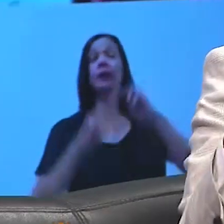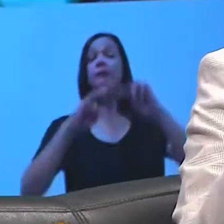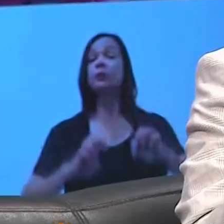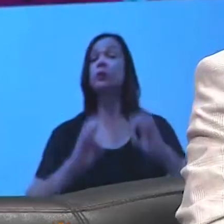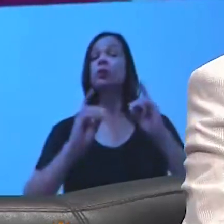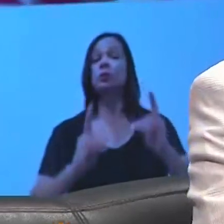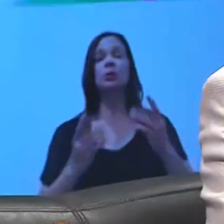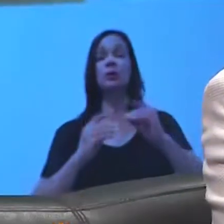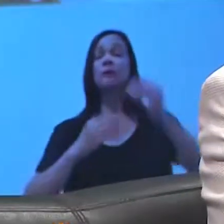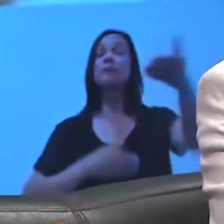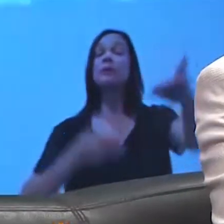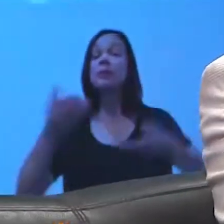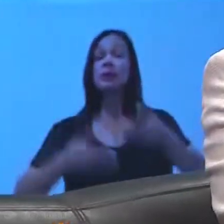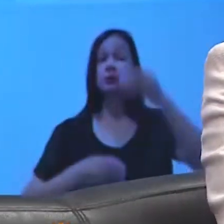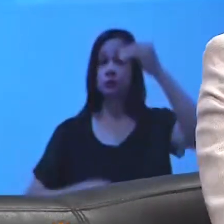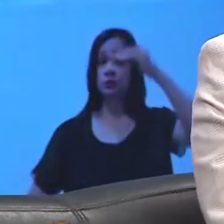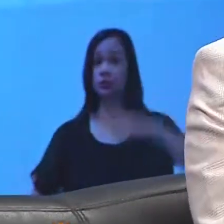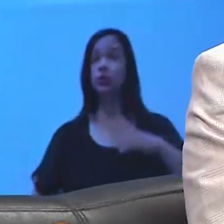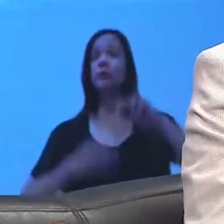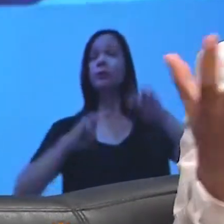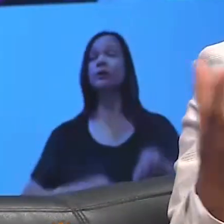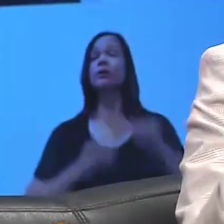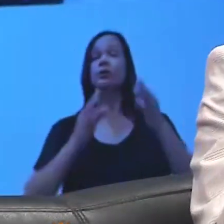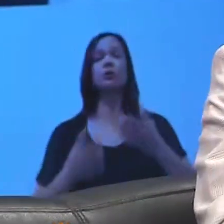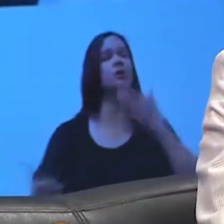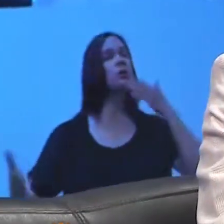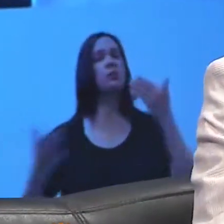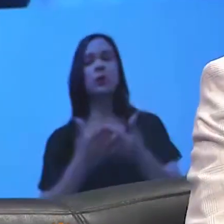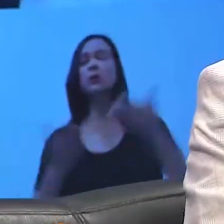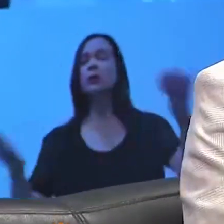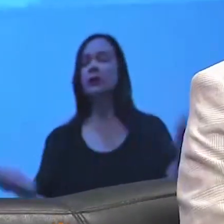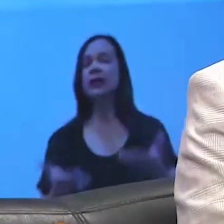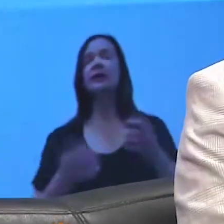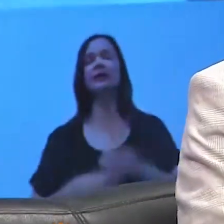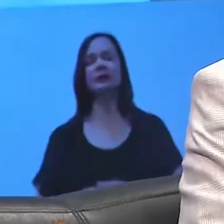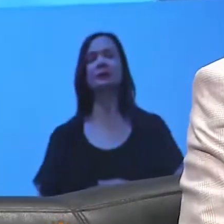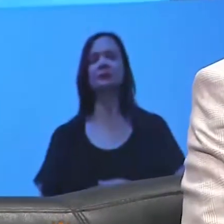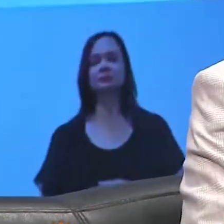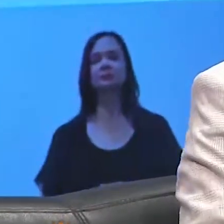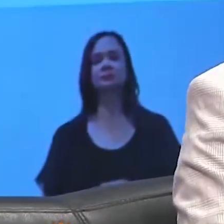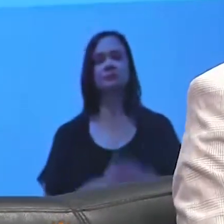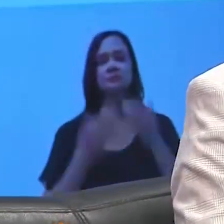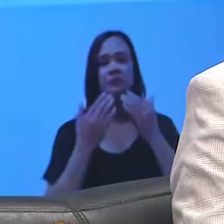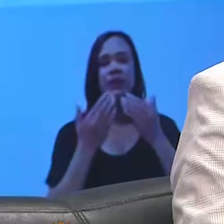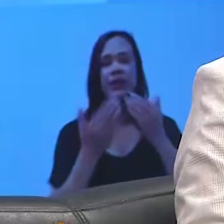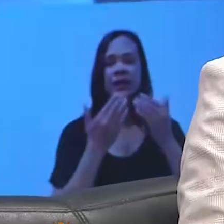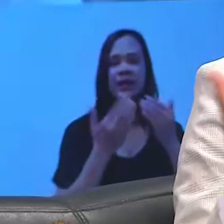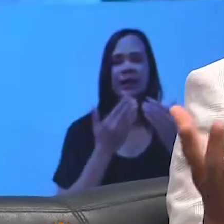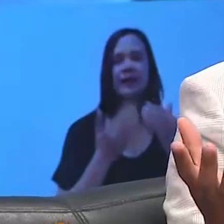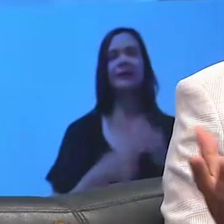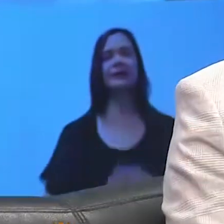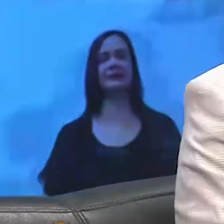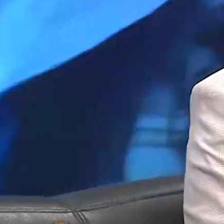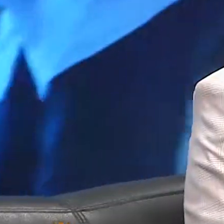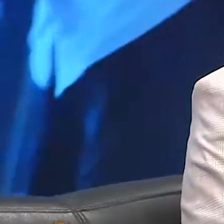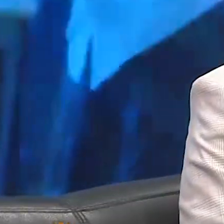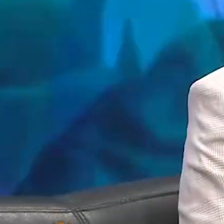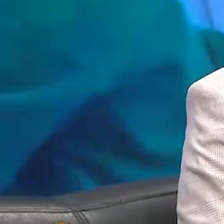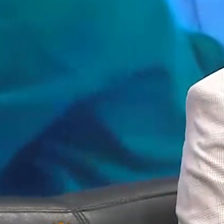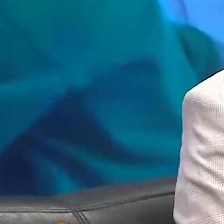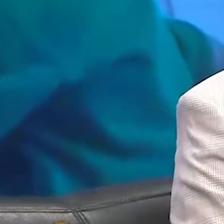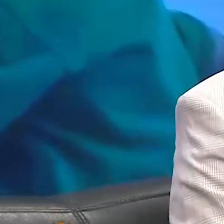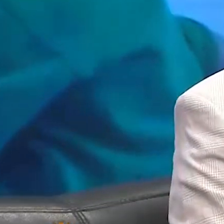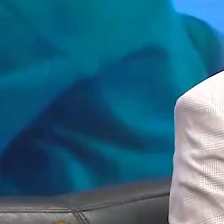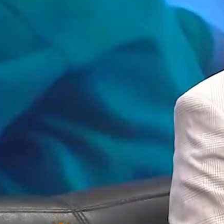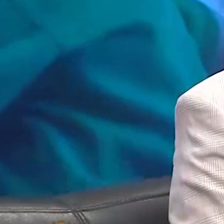pase sea porque verdaderamente se reúna las condiciones para eso. Hay algo que yo voy a tomarme el atrevimiento de decirlo, y